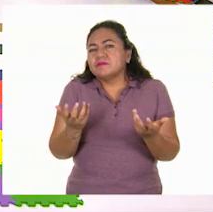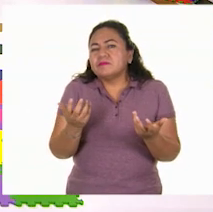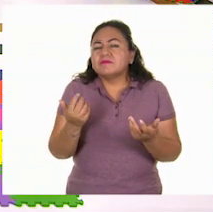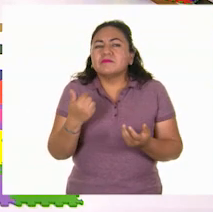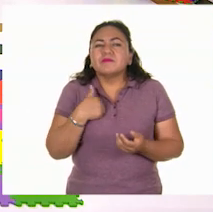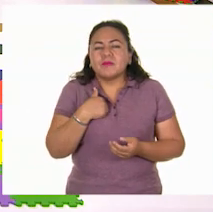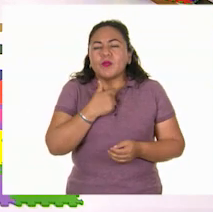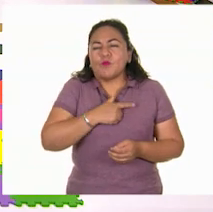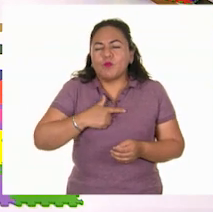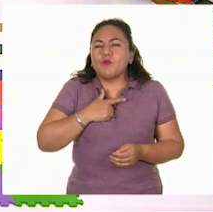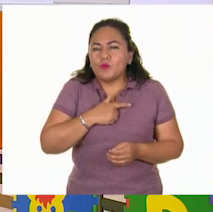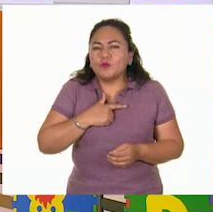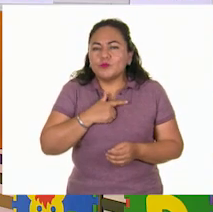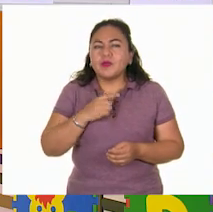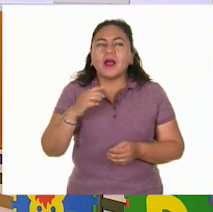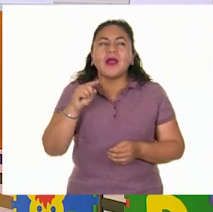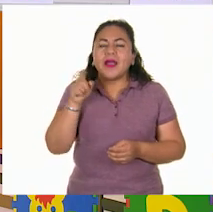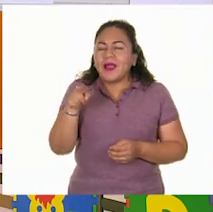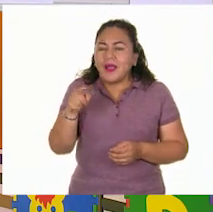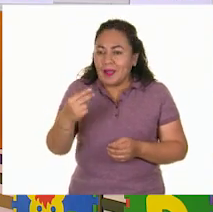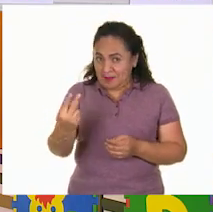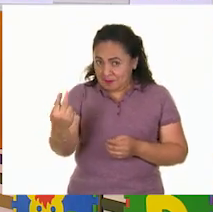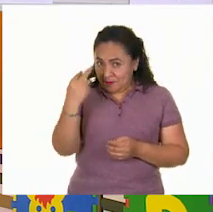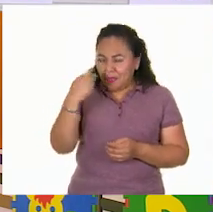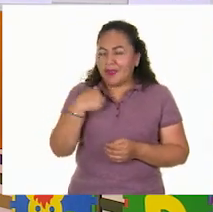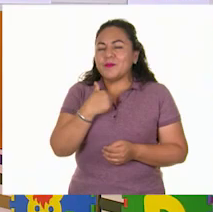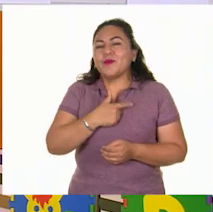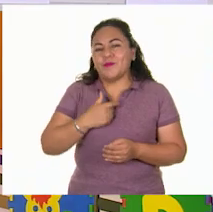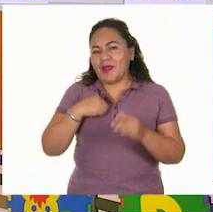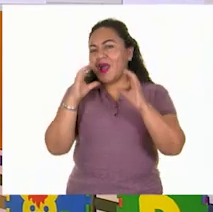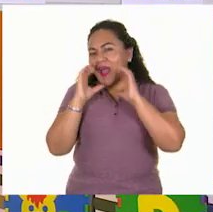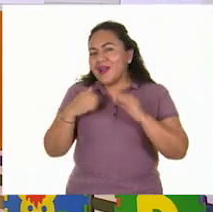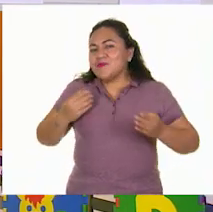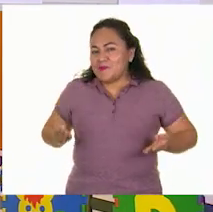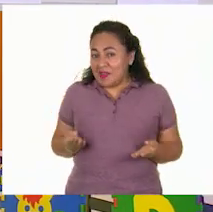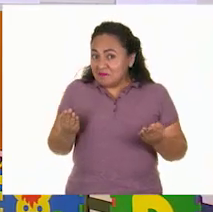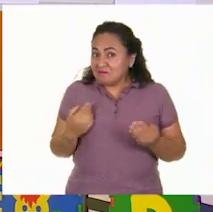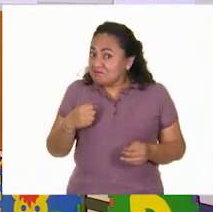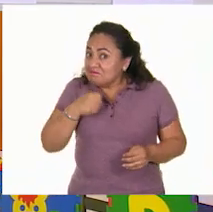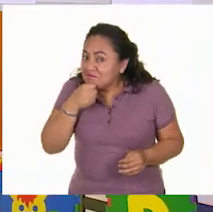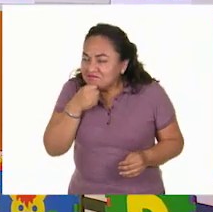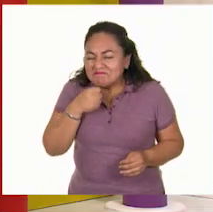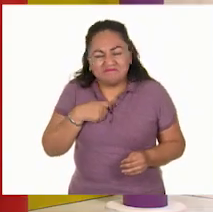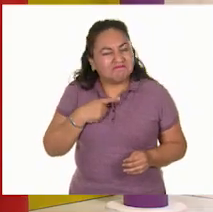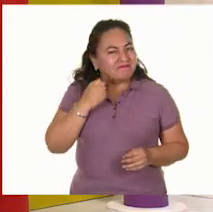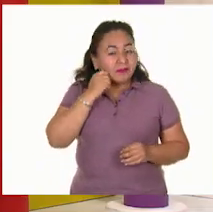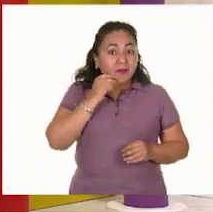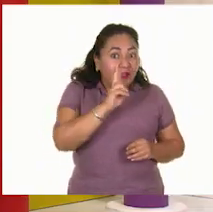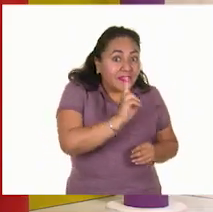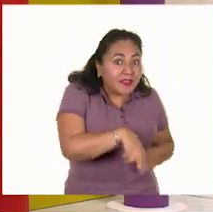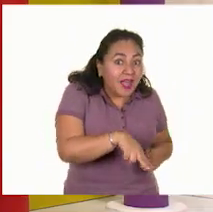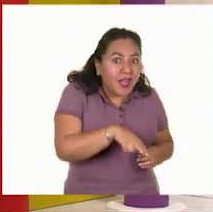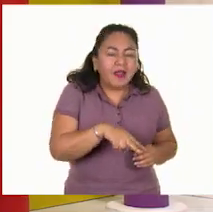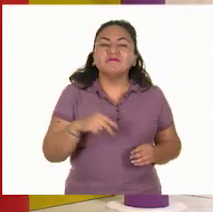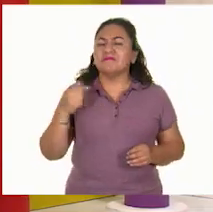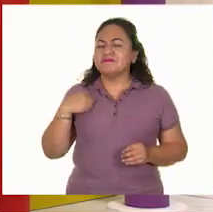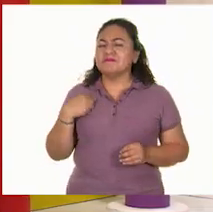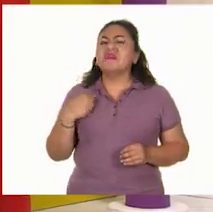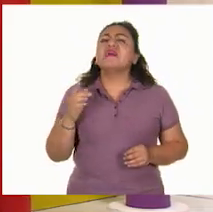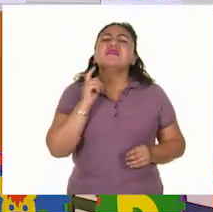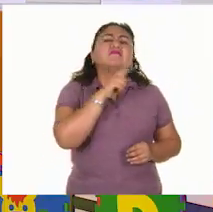mí me gustó mucho? Porque ahí donde me ves, a mí me gusta cantar y bailar. ¿De verdad? Sí. ¿Y qué te gusta